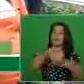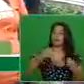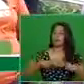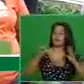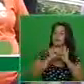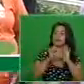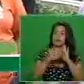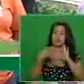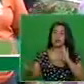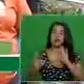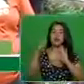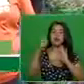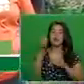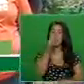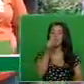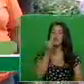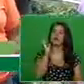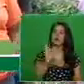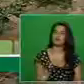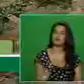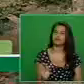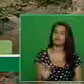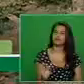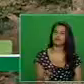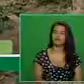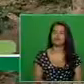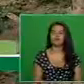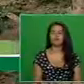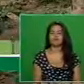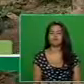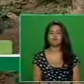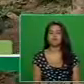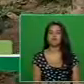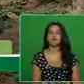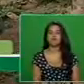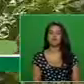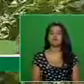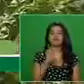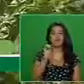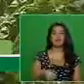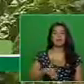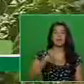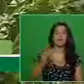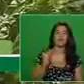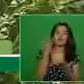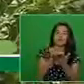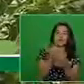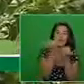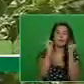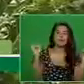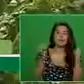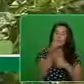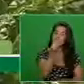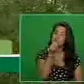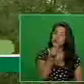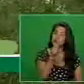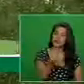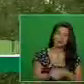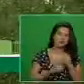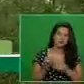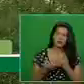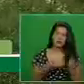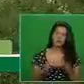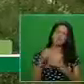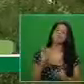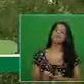vecinos, alimentos producidos sanamente. Otra manera de tributar y reforzar la soberanía e independencia agroalimentaria